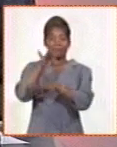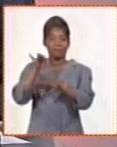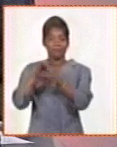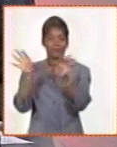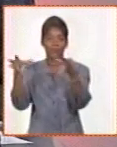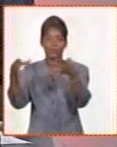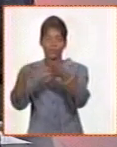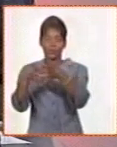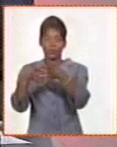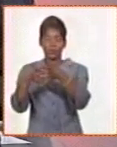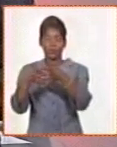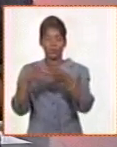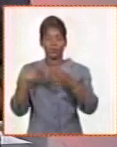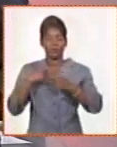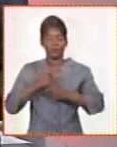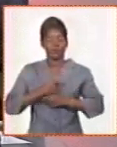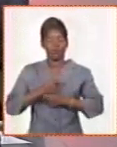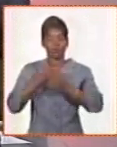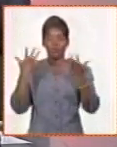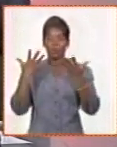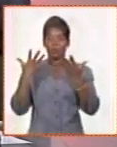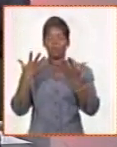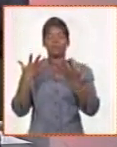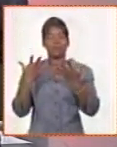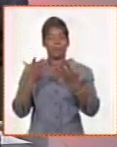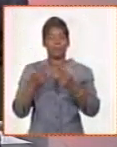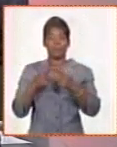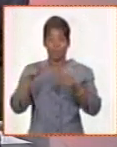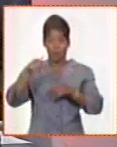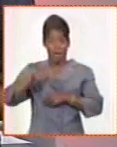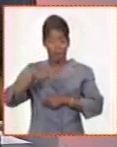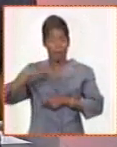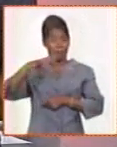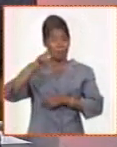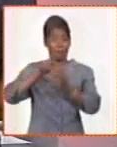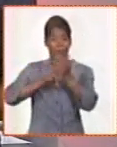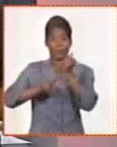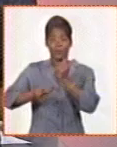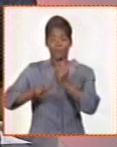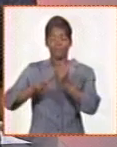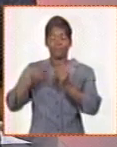en Pinar del Río nos pasó ahora una cosa muy grande, Randy.